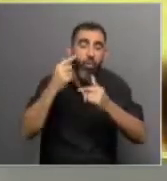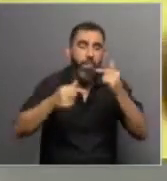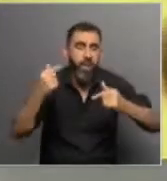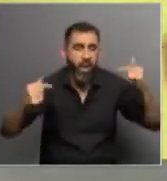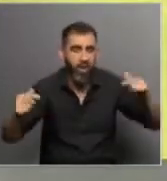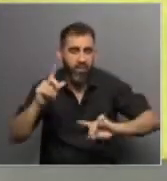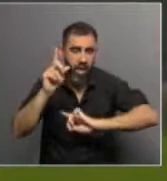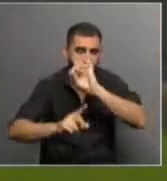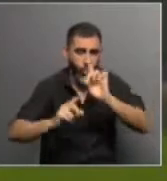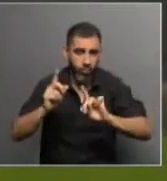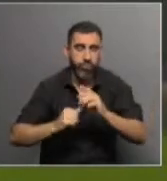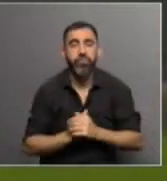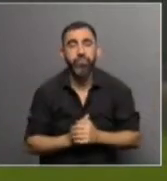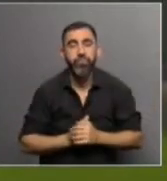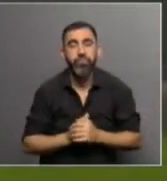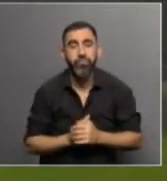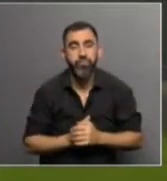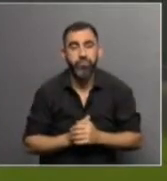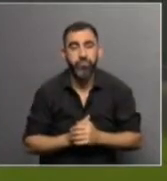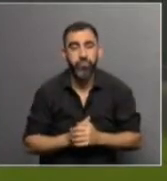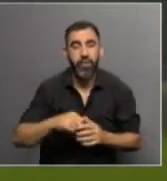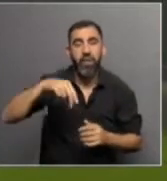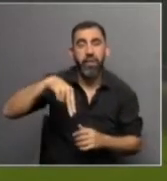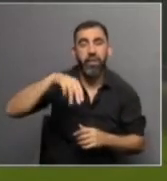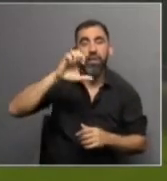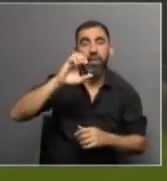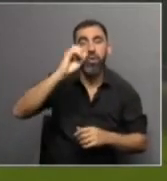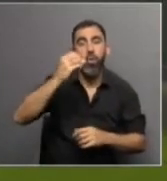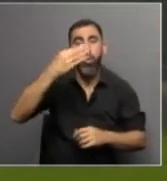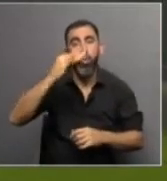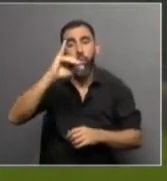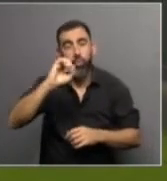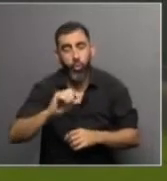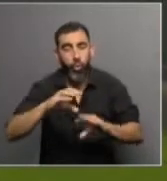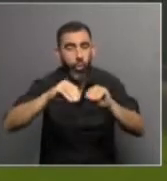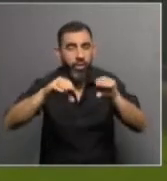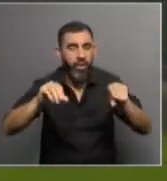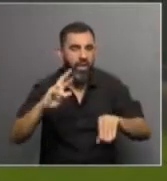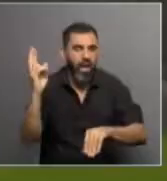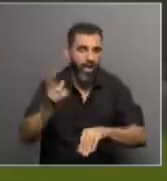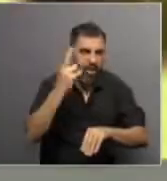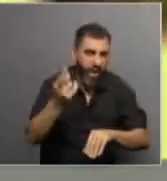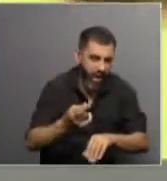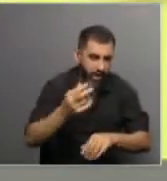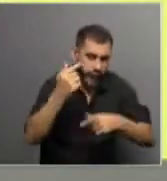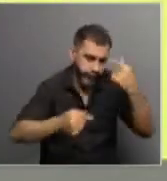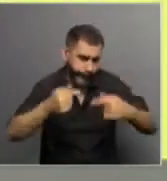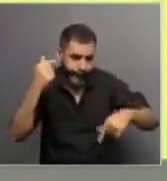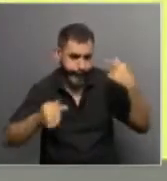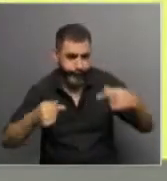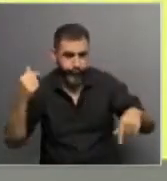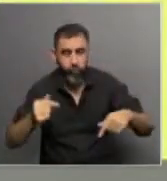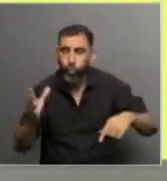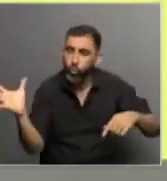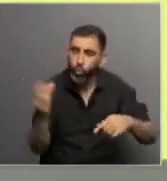de mineralizaciones, niobio, itrio, tierras raras fundamentalmente, ¿tá? Es decir, son